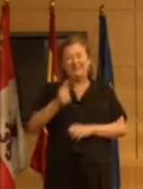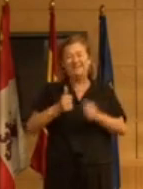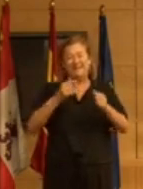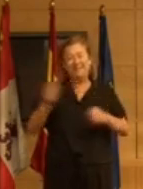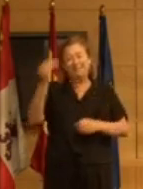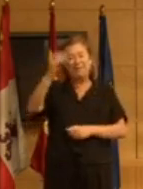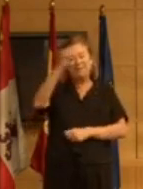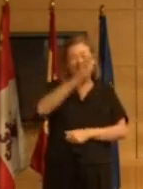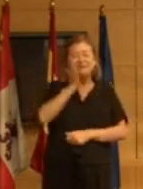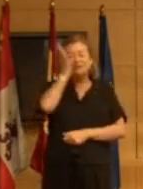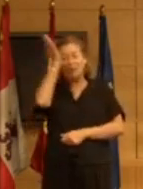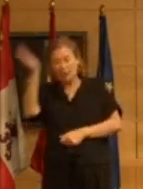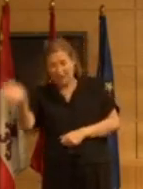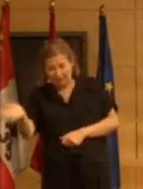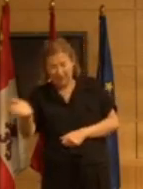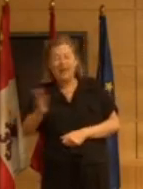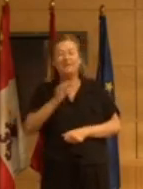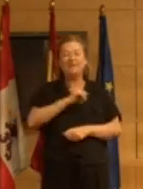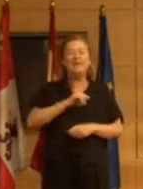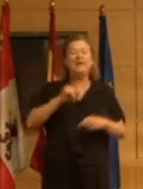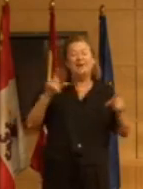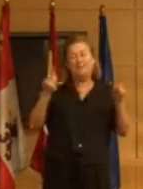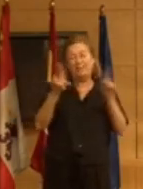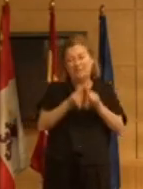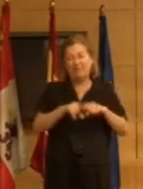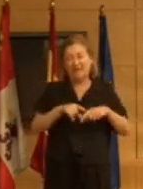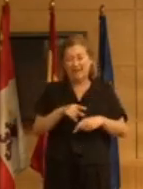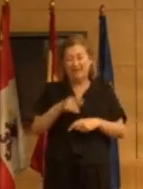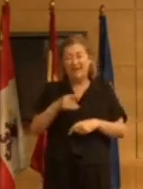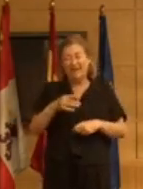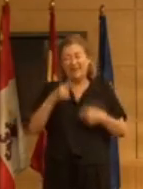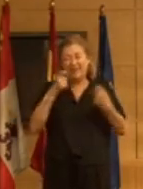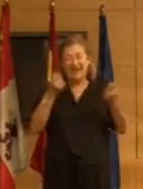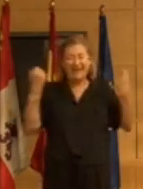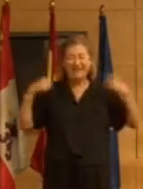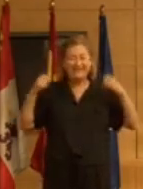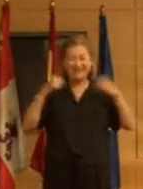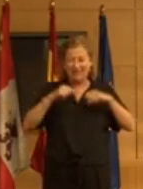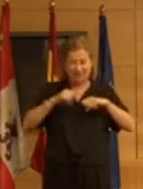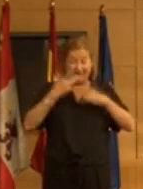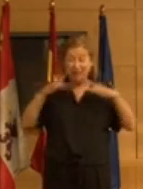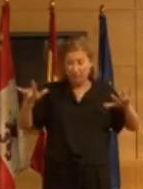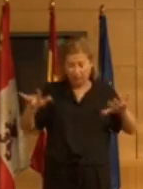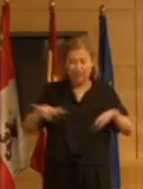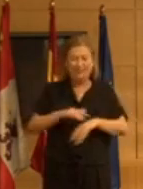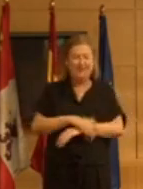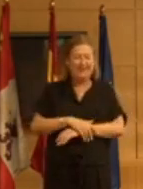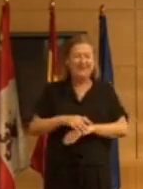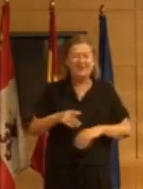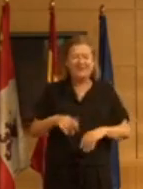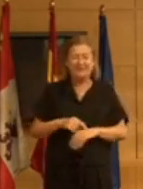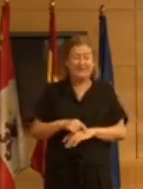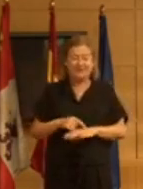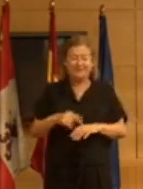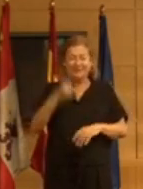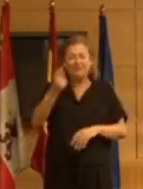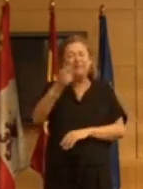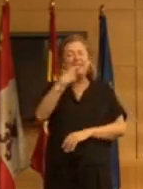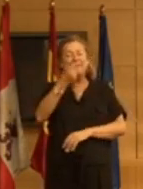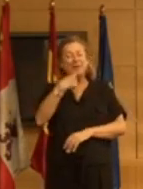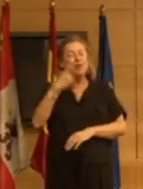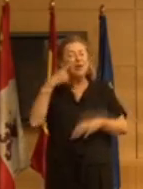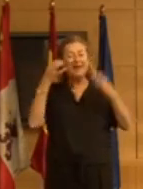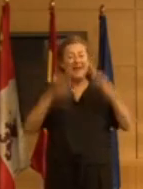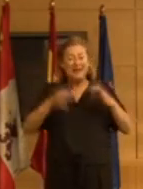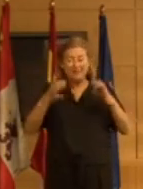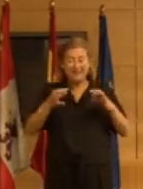somnolencia y neutro en cuanto a al abandono del ensayo de todas las causas. Es decir, que tenemos un fármaco que realmente